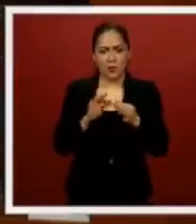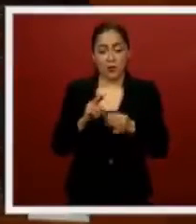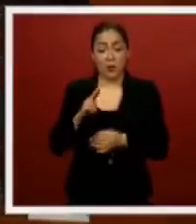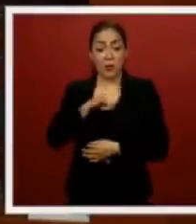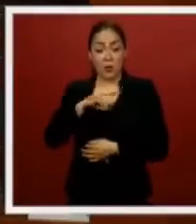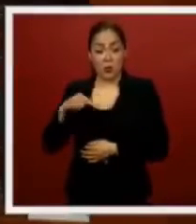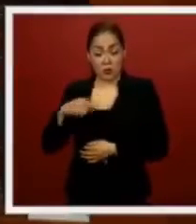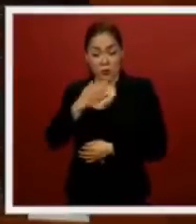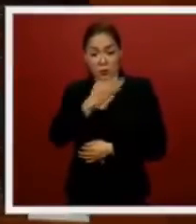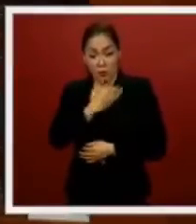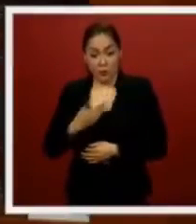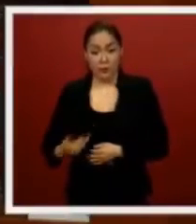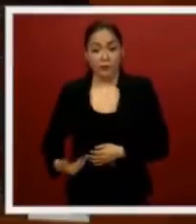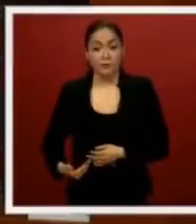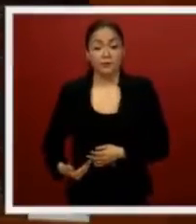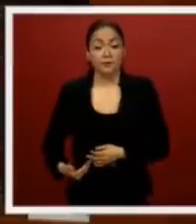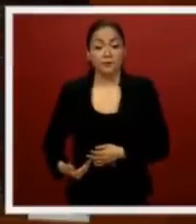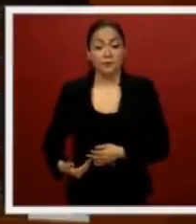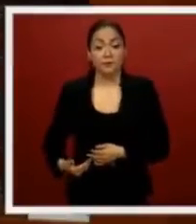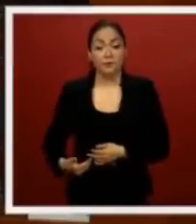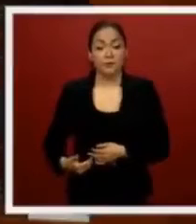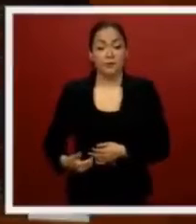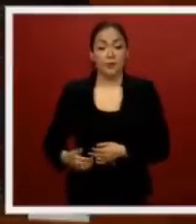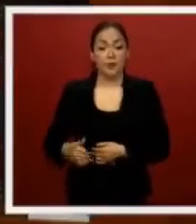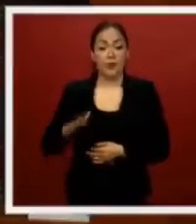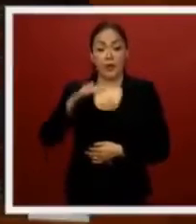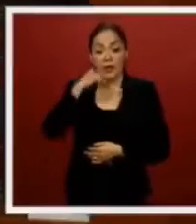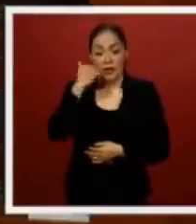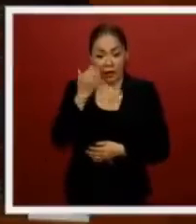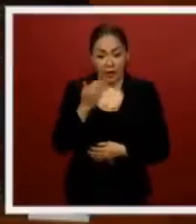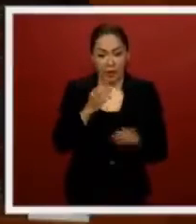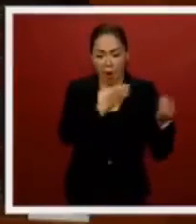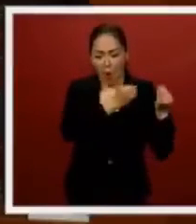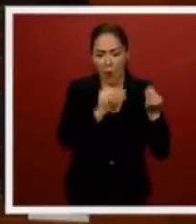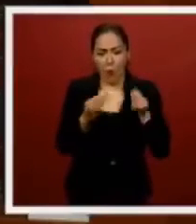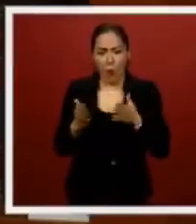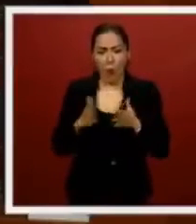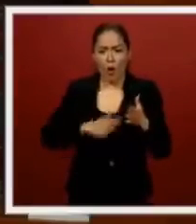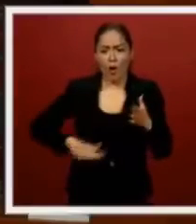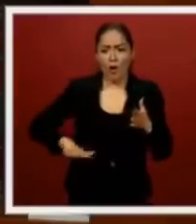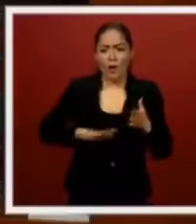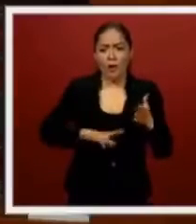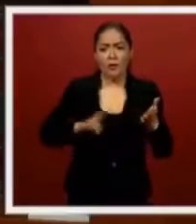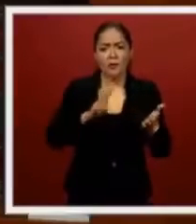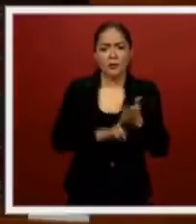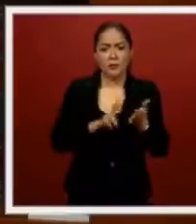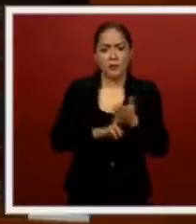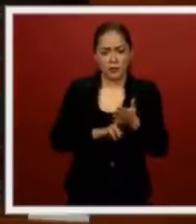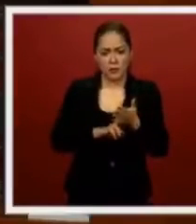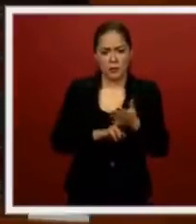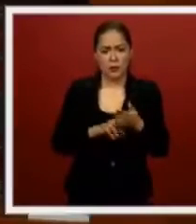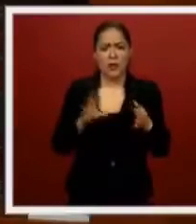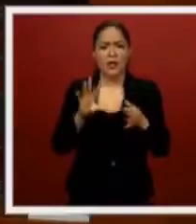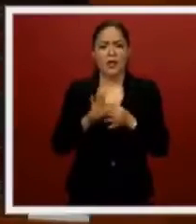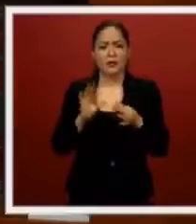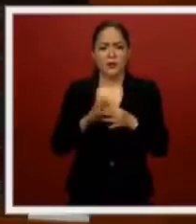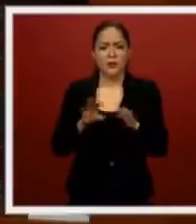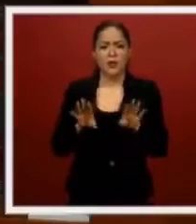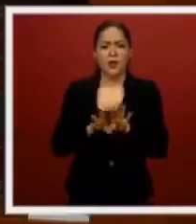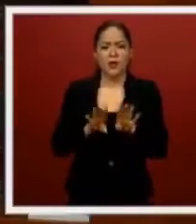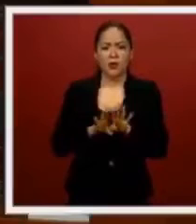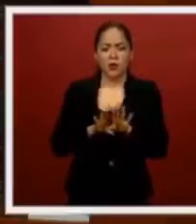de la República, intentando formar cívicamente a los ciudadanos, explica lo de la reforma